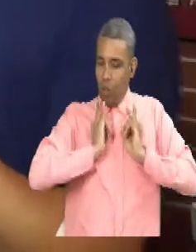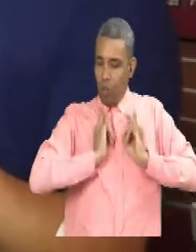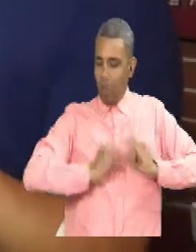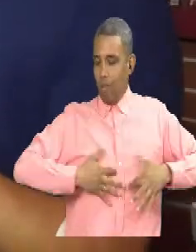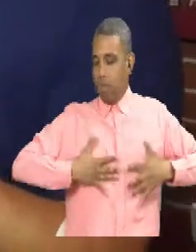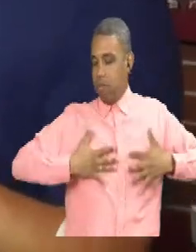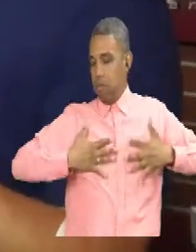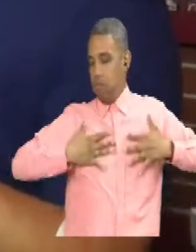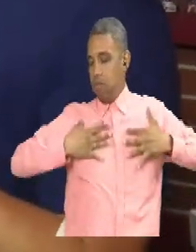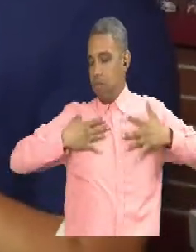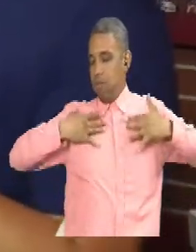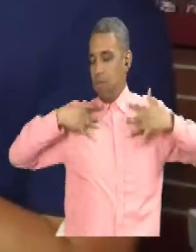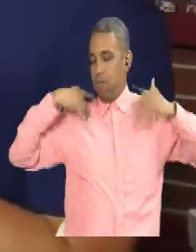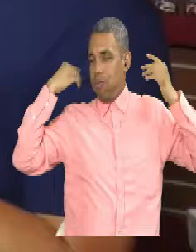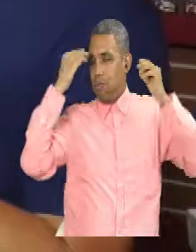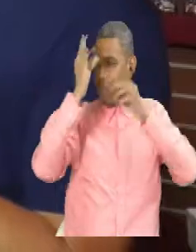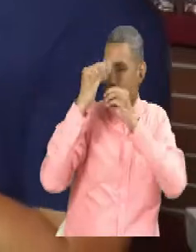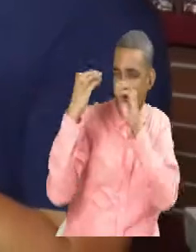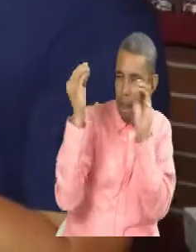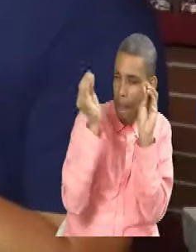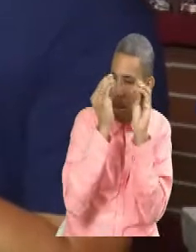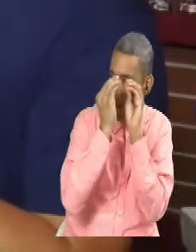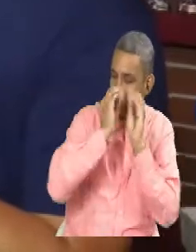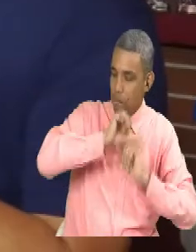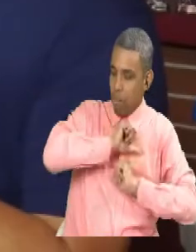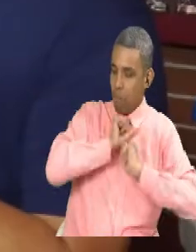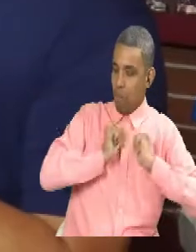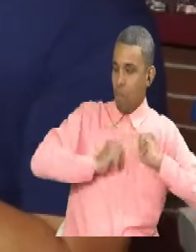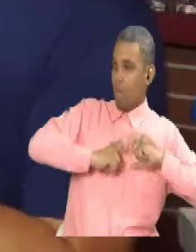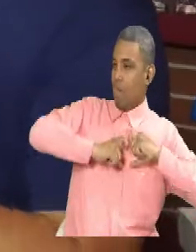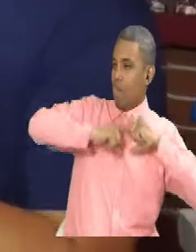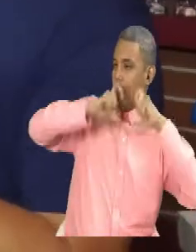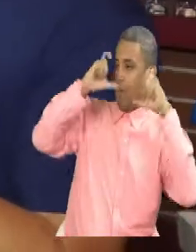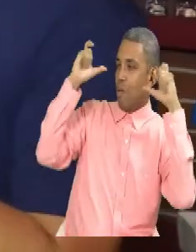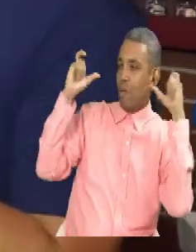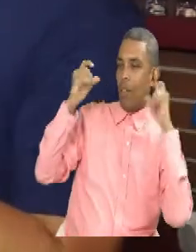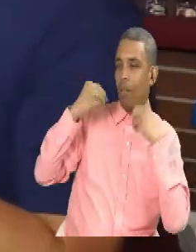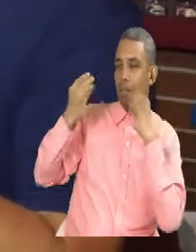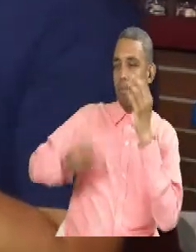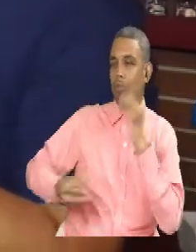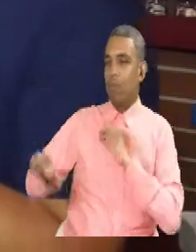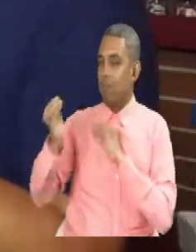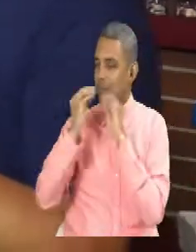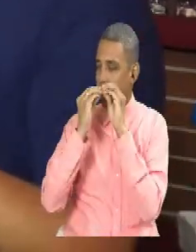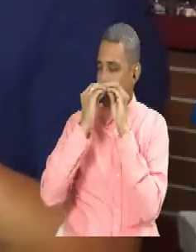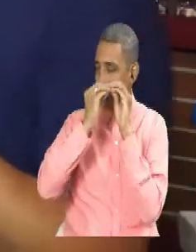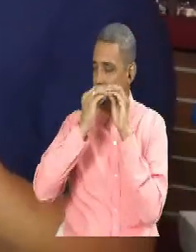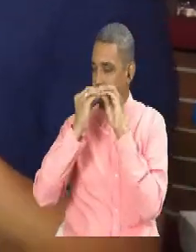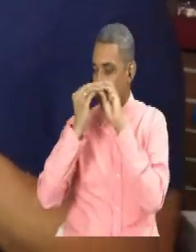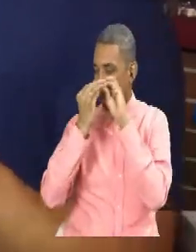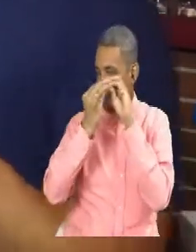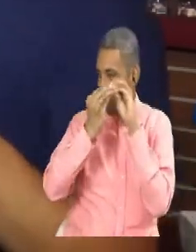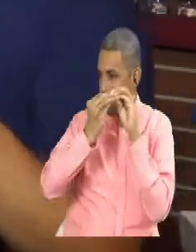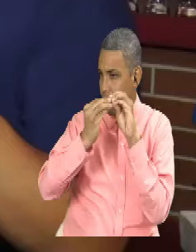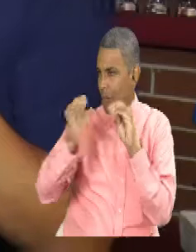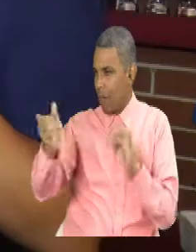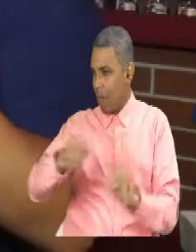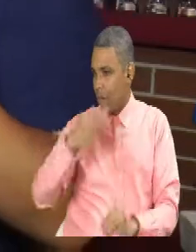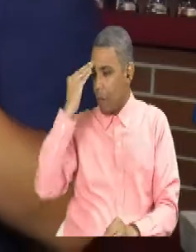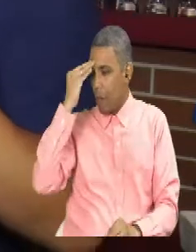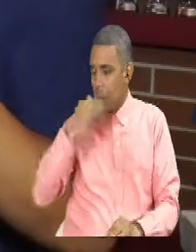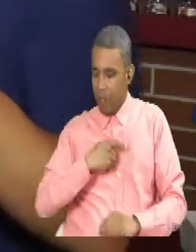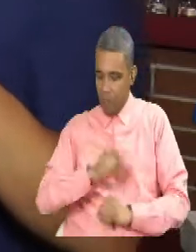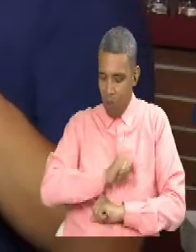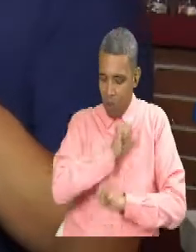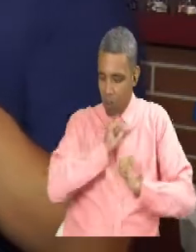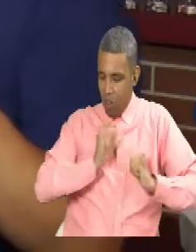ser. Dame un besito con todo el corazón, para que sepas cómo un hombre cuando se